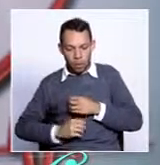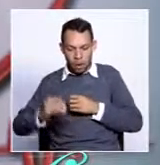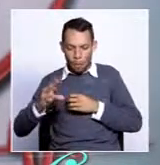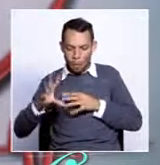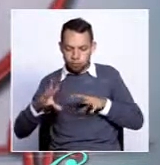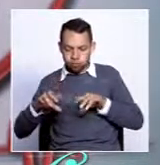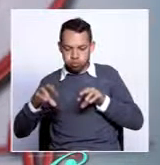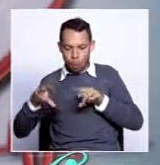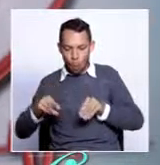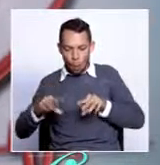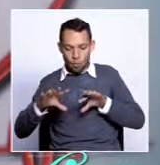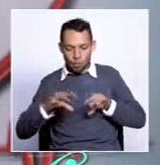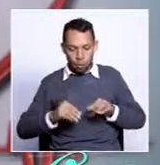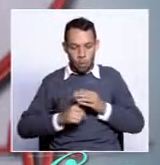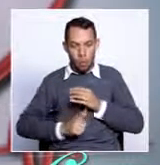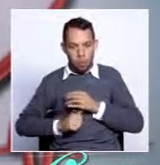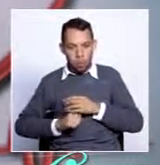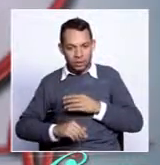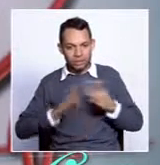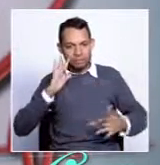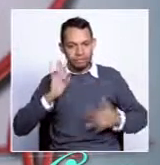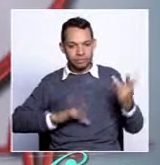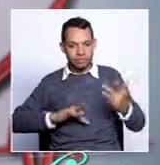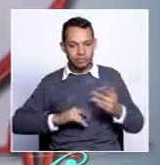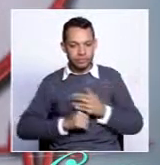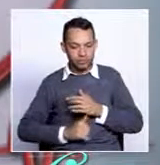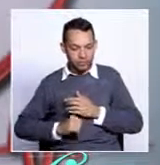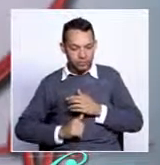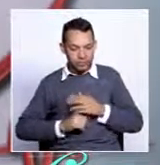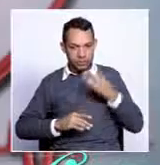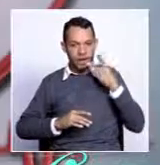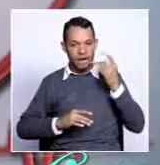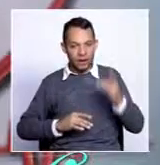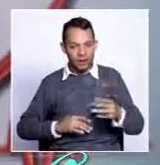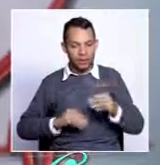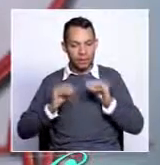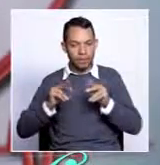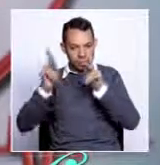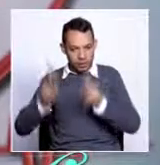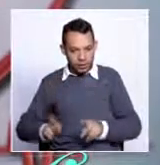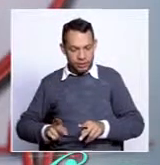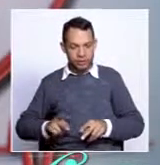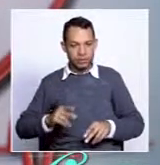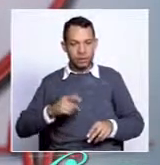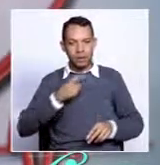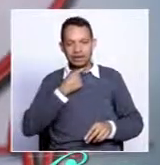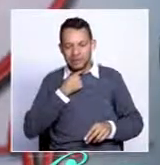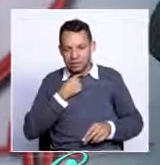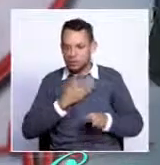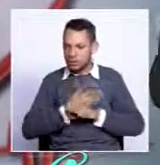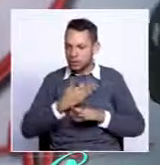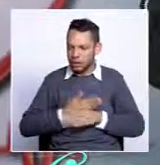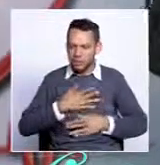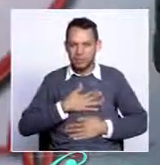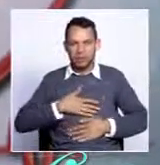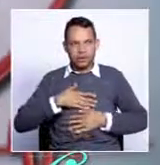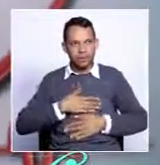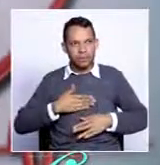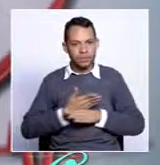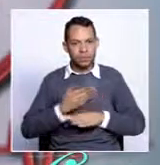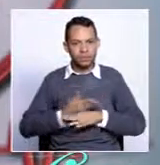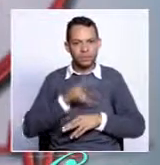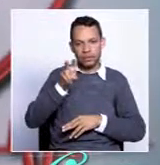las deposiciones hacen líquidas tipo diarrea y en las personas causa deshidratación porque el 70 por